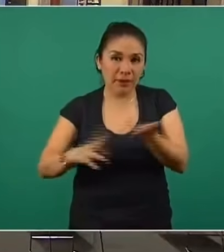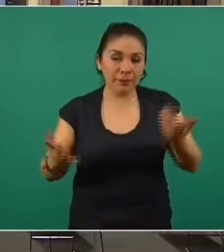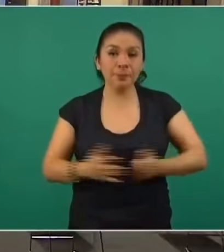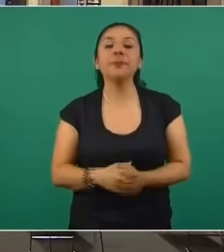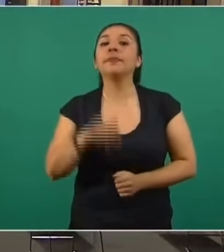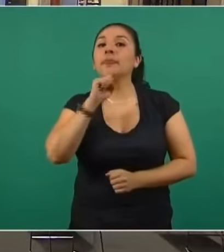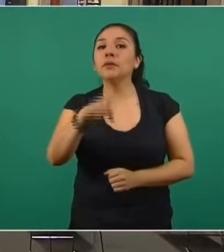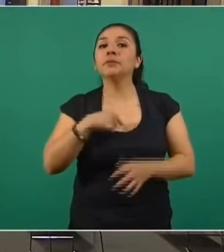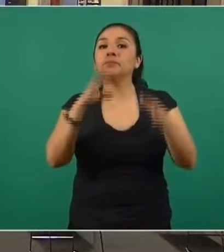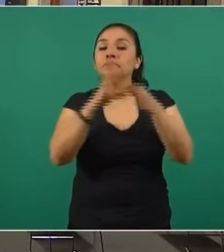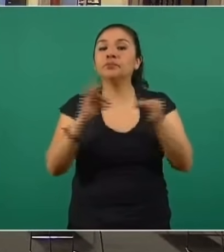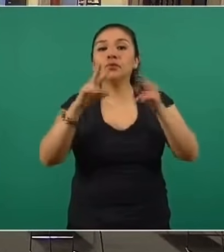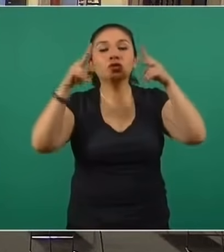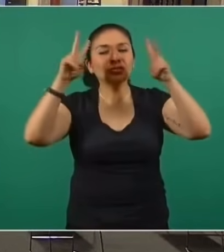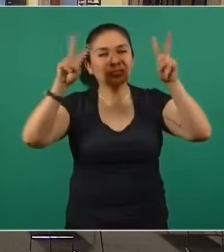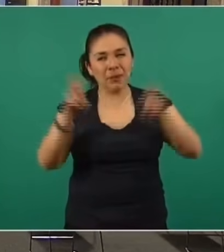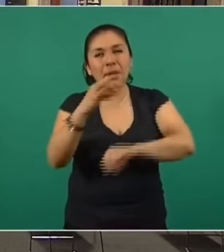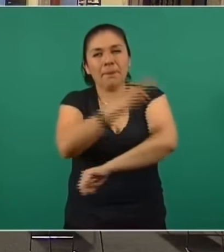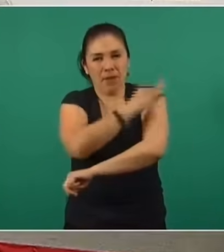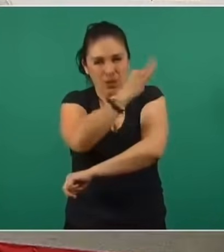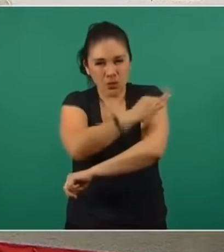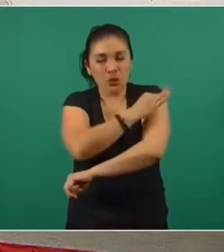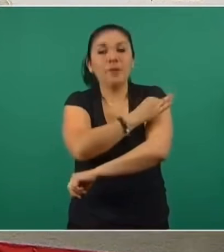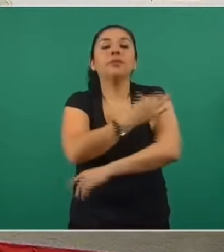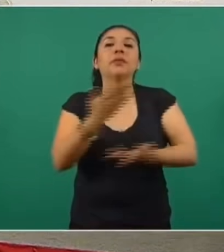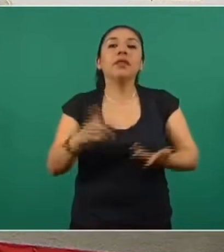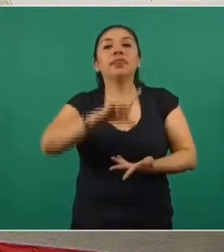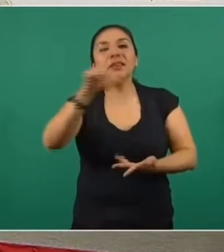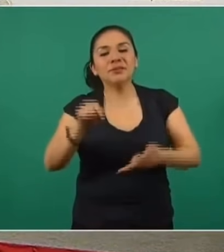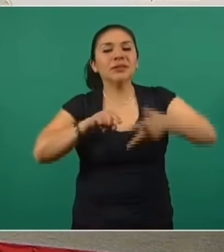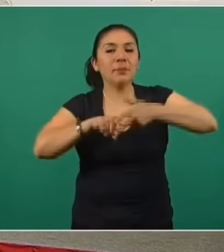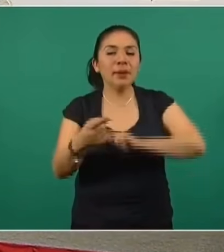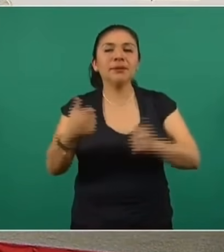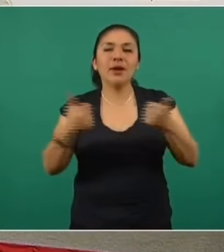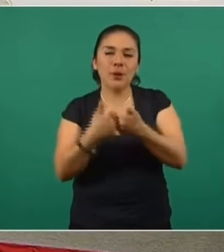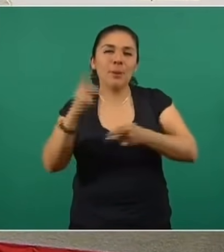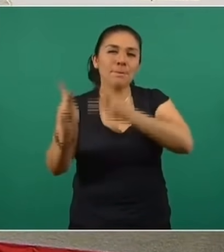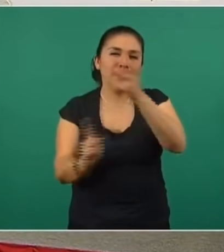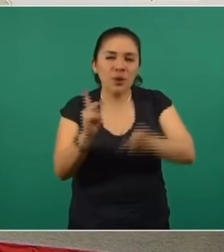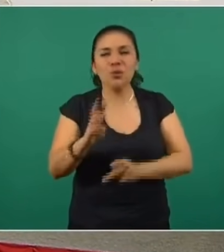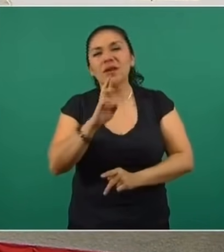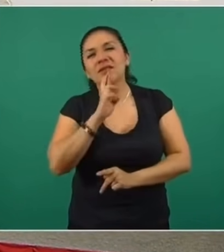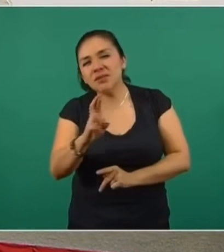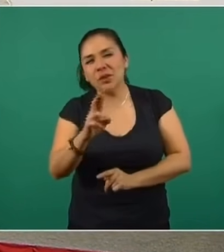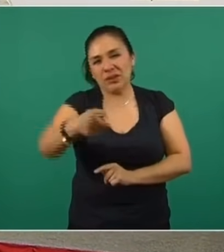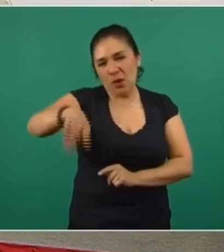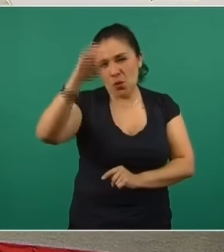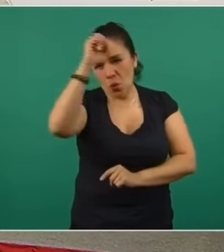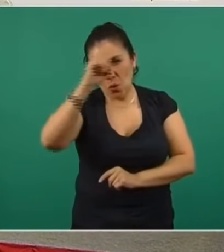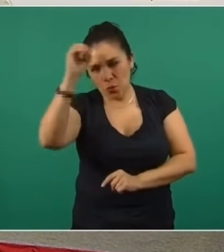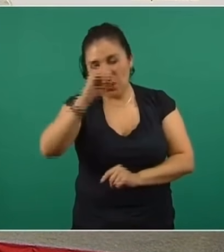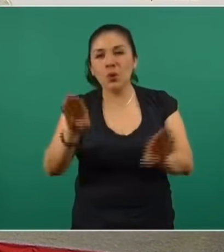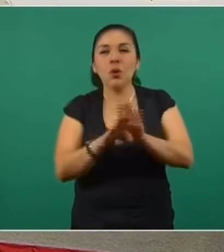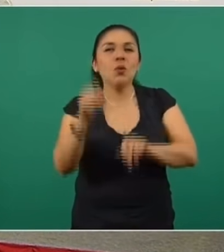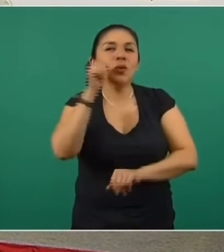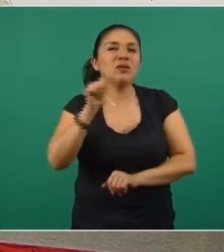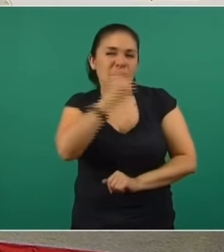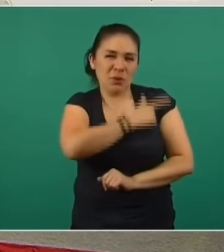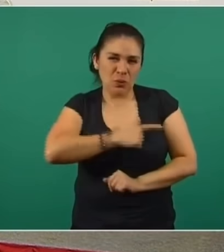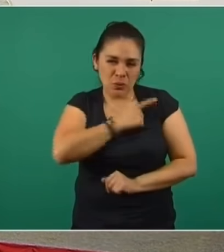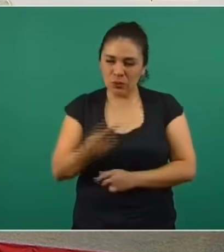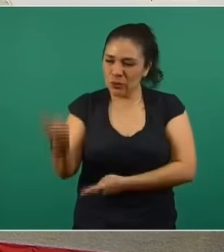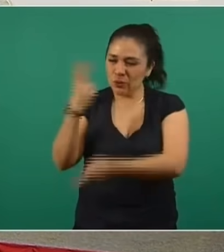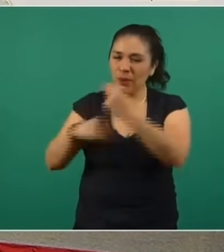Hablaremos de la vacuna y abriremos a preguntas y comentarios. Hoy está y siempre nos da mucho gusto